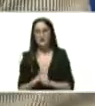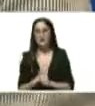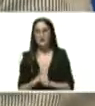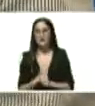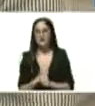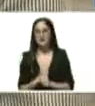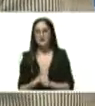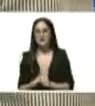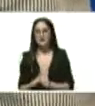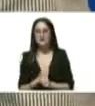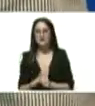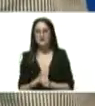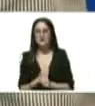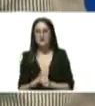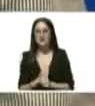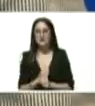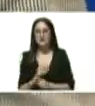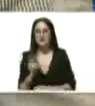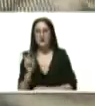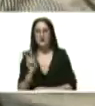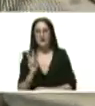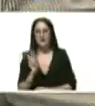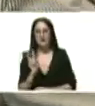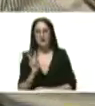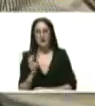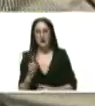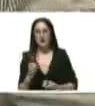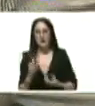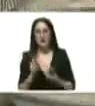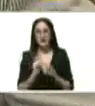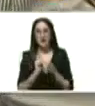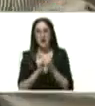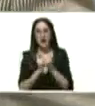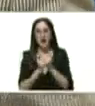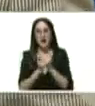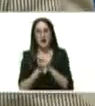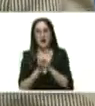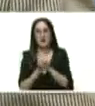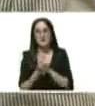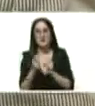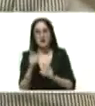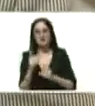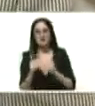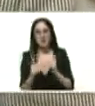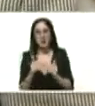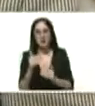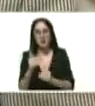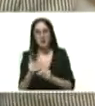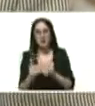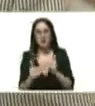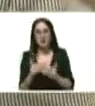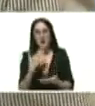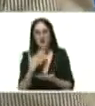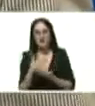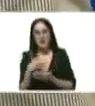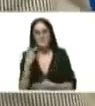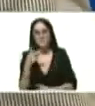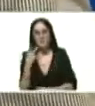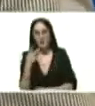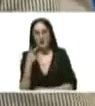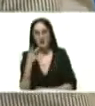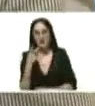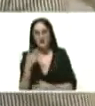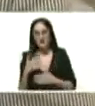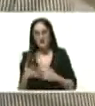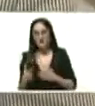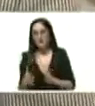el país está dando síntomas de cambio muy favorables, gracias a las políticas que a través del tiempo